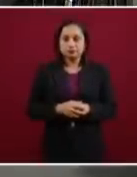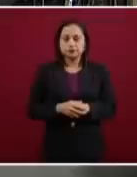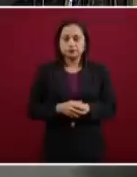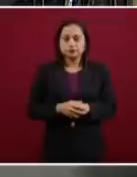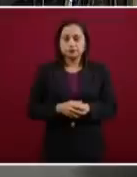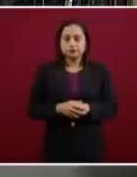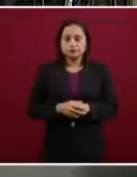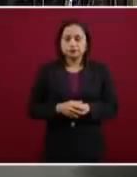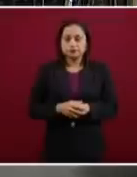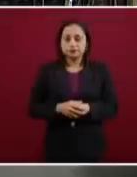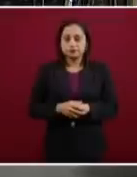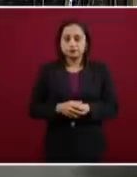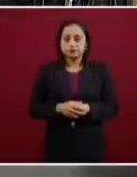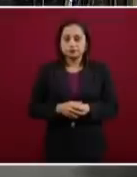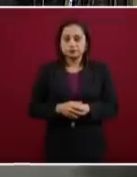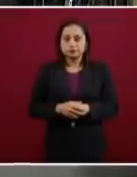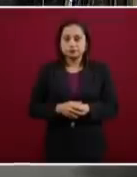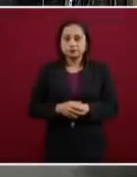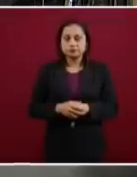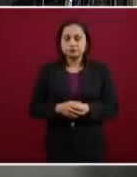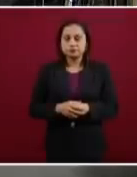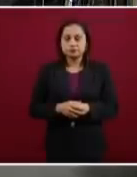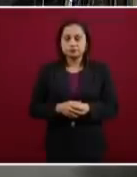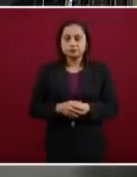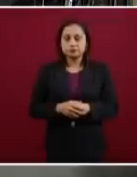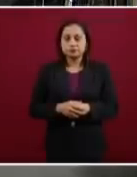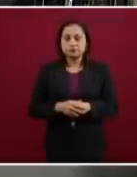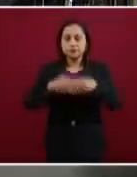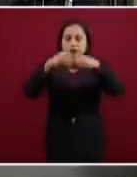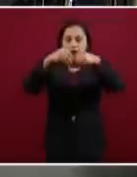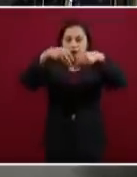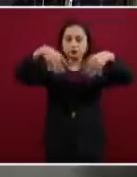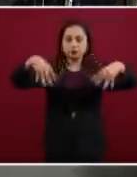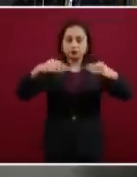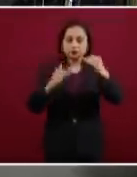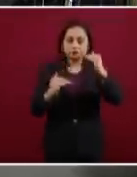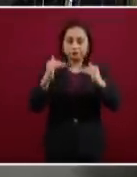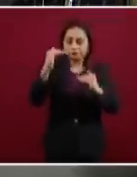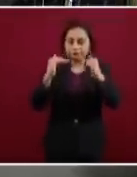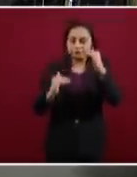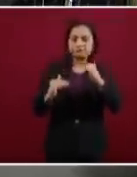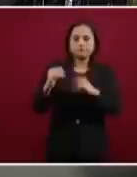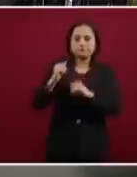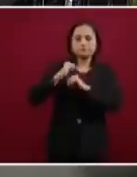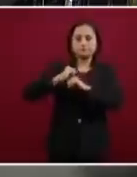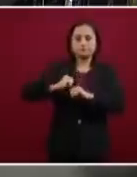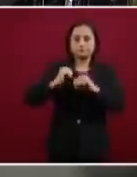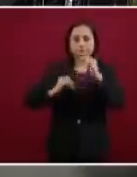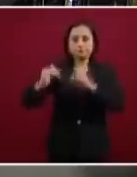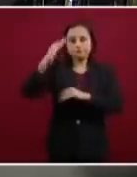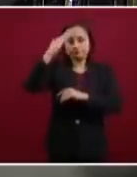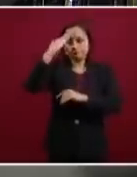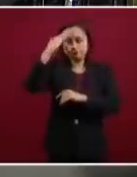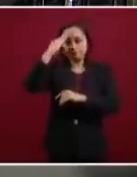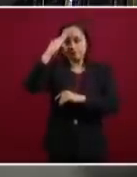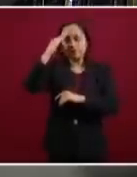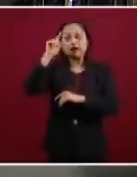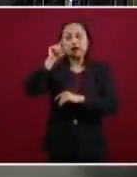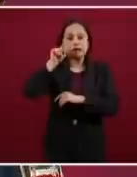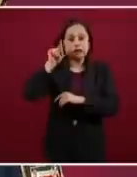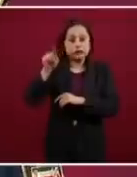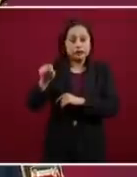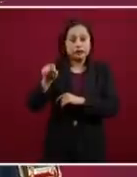dentro de la escala jerárquica dentro del escalón de mando bueno él está